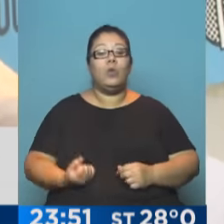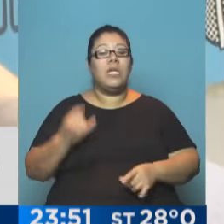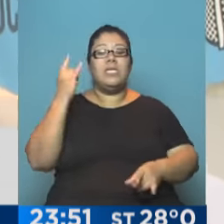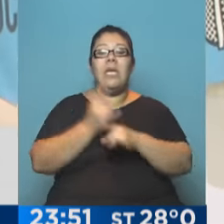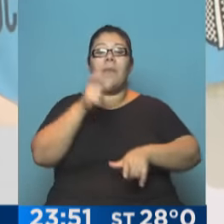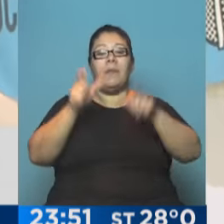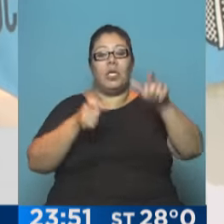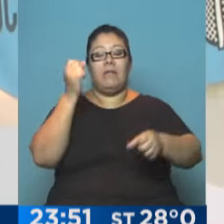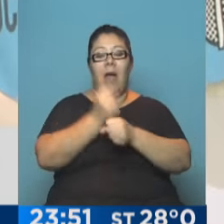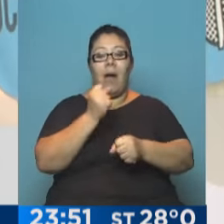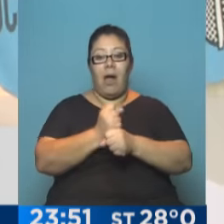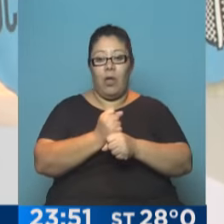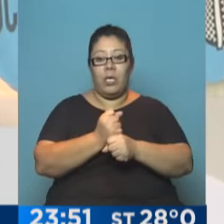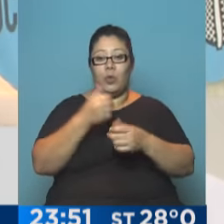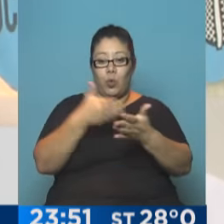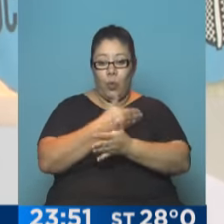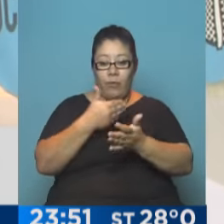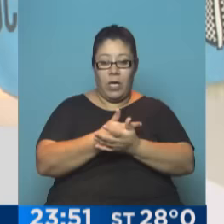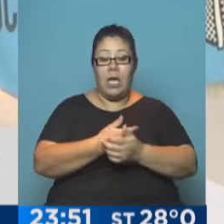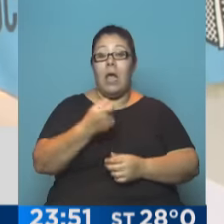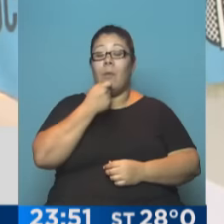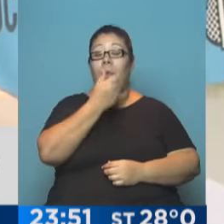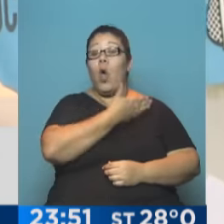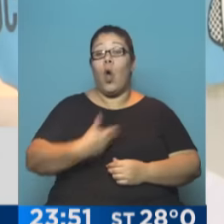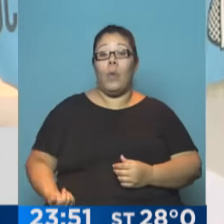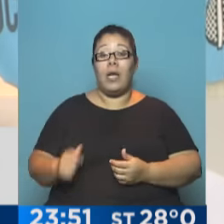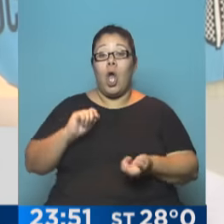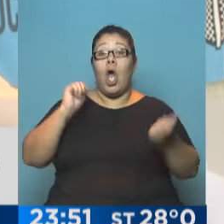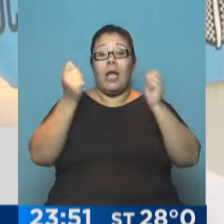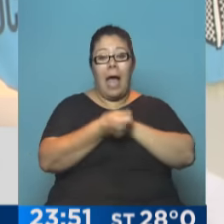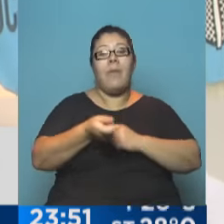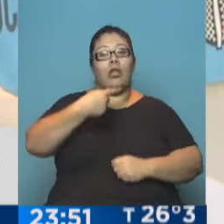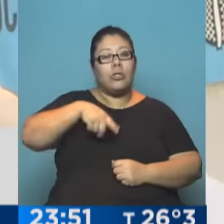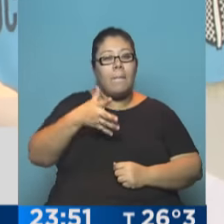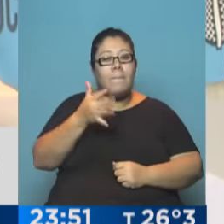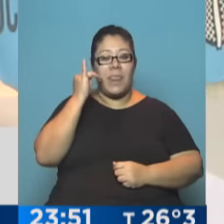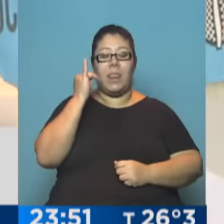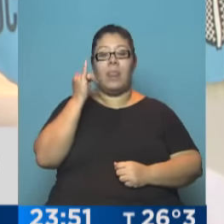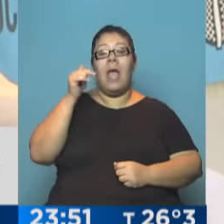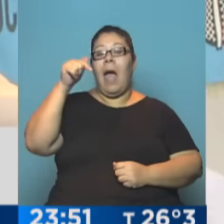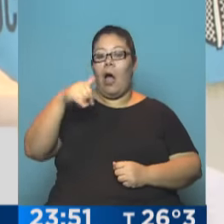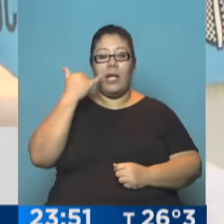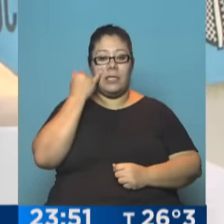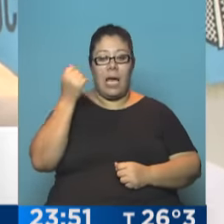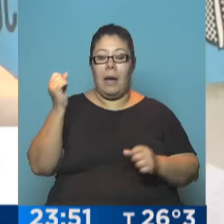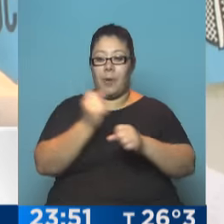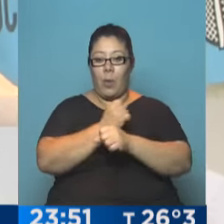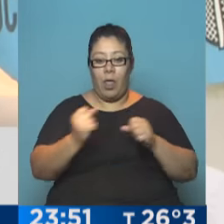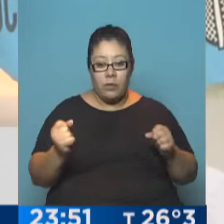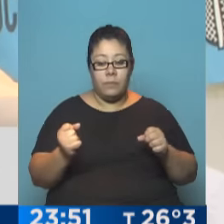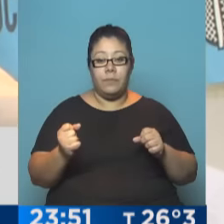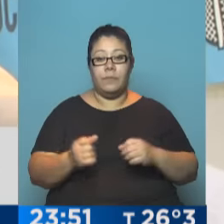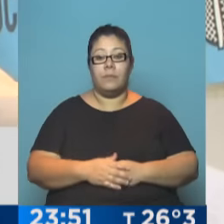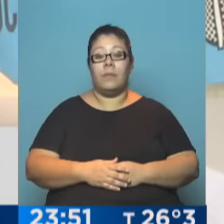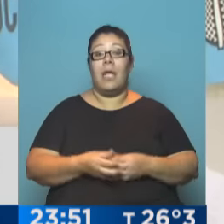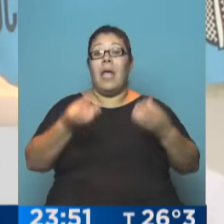trabajadores. Ya antes de cambio de gobierno estábamos alentando esa situación y ahora la vemos reflejada en este tipo de situaciones,